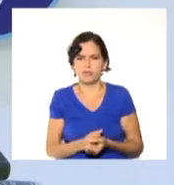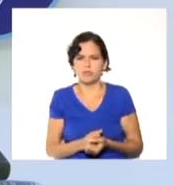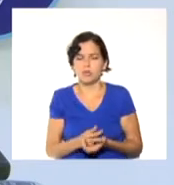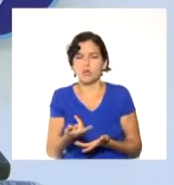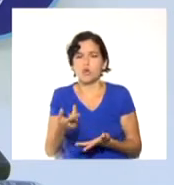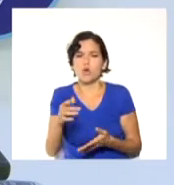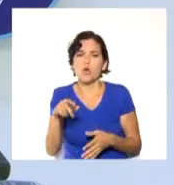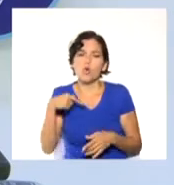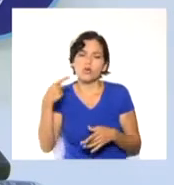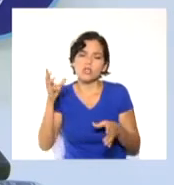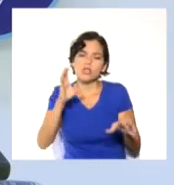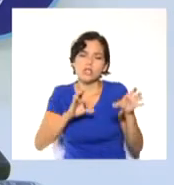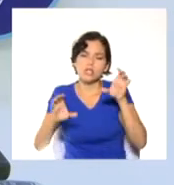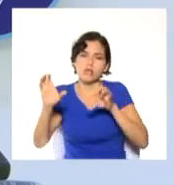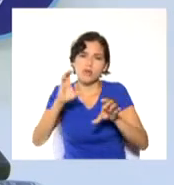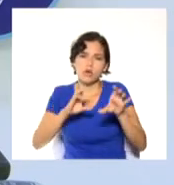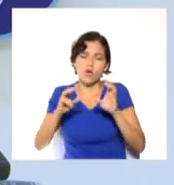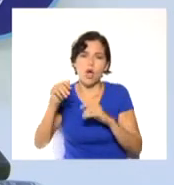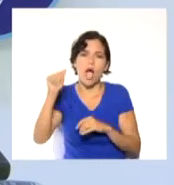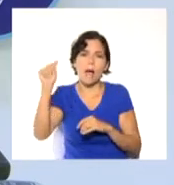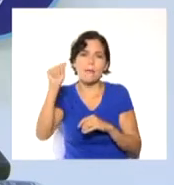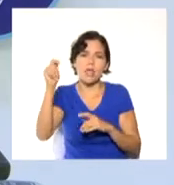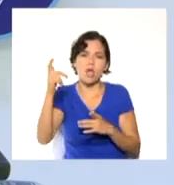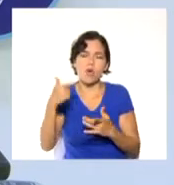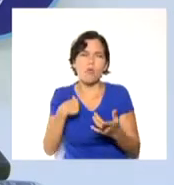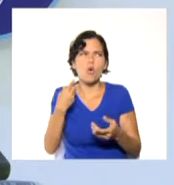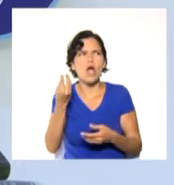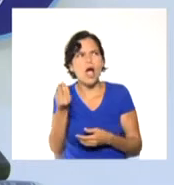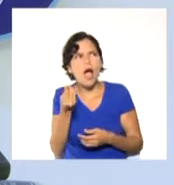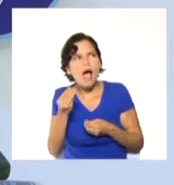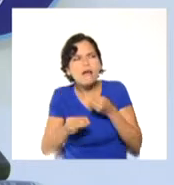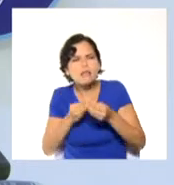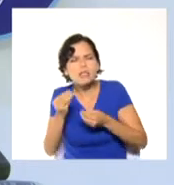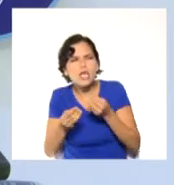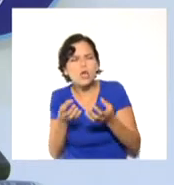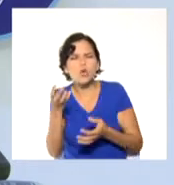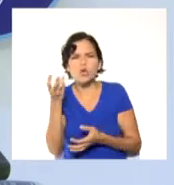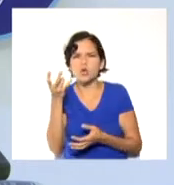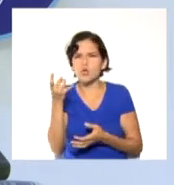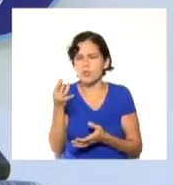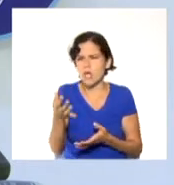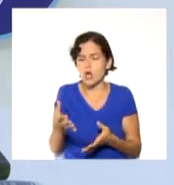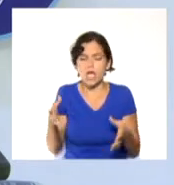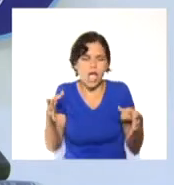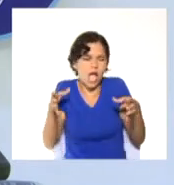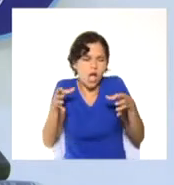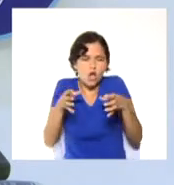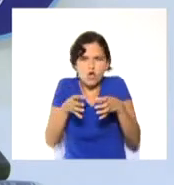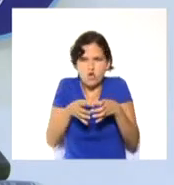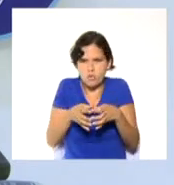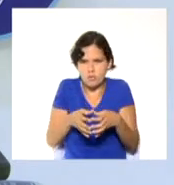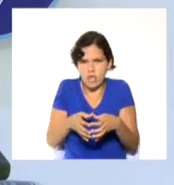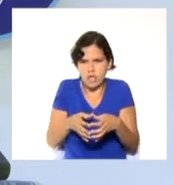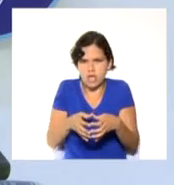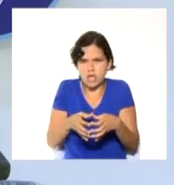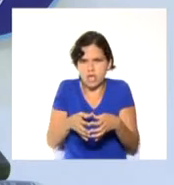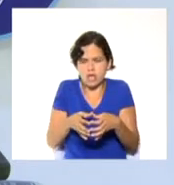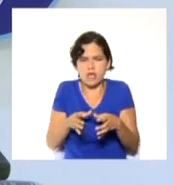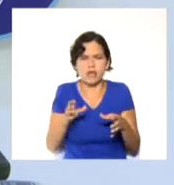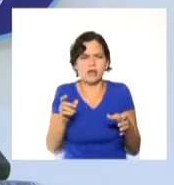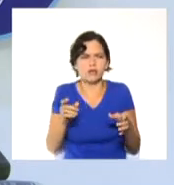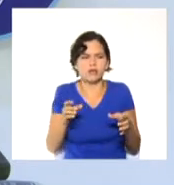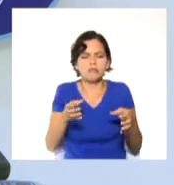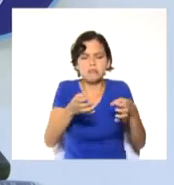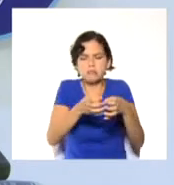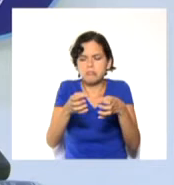Avogadro dijo, voy a establecer un número que agrupe una cantidad de sustancia.